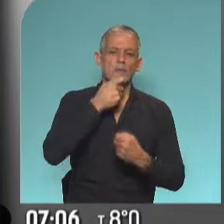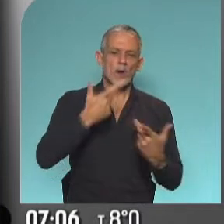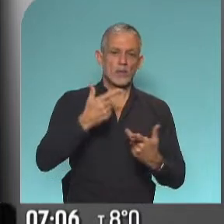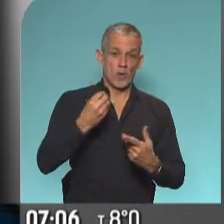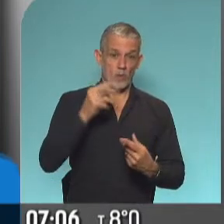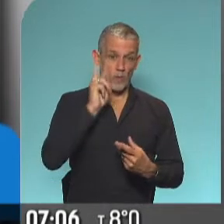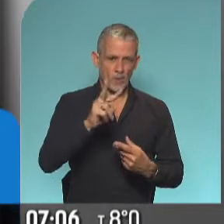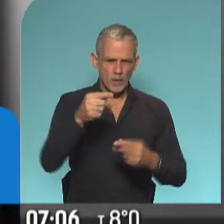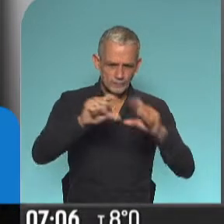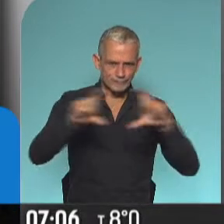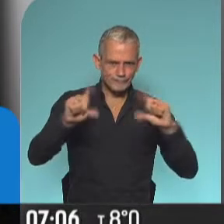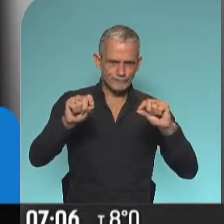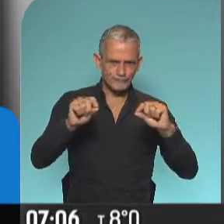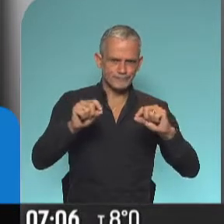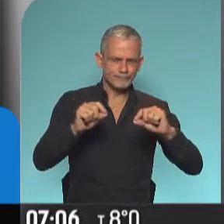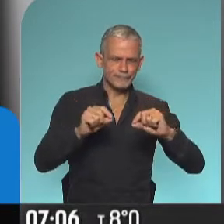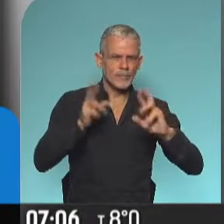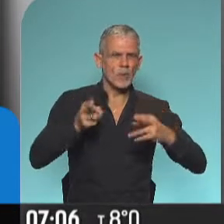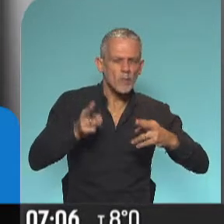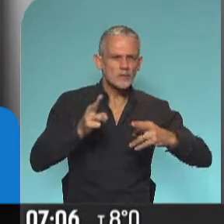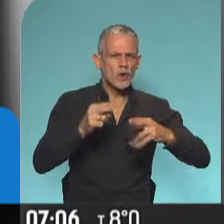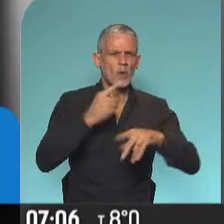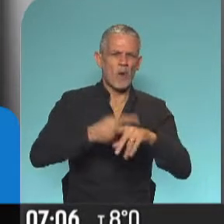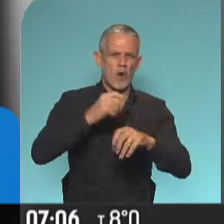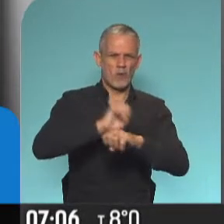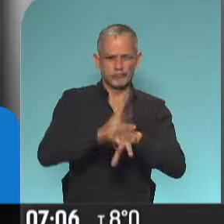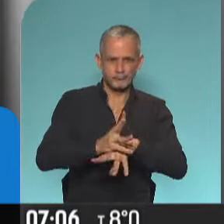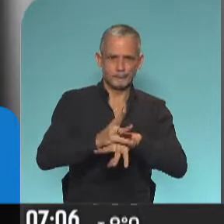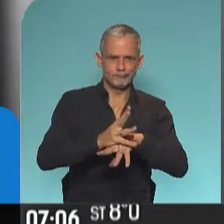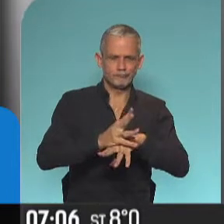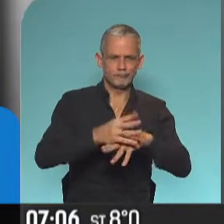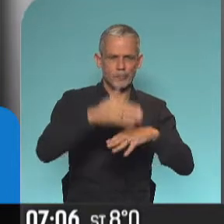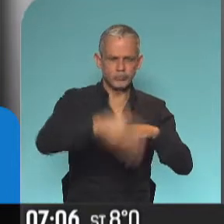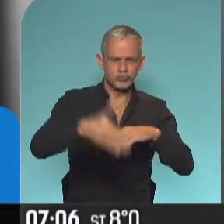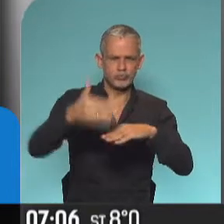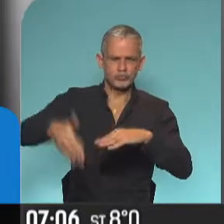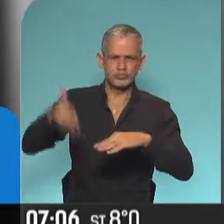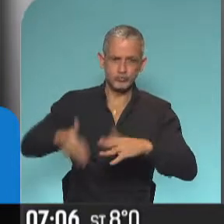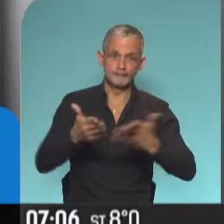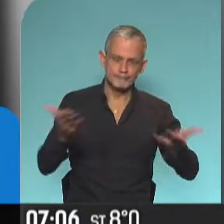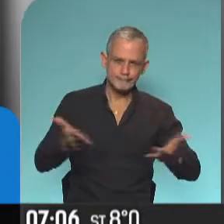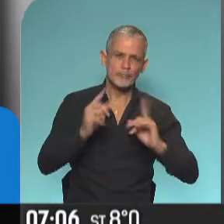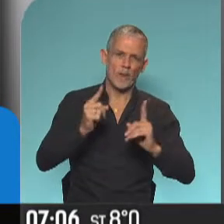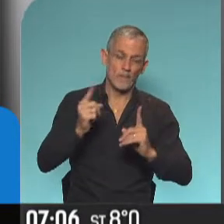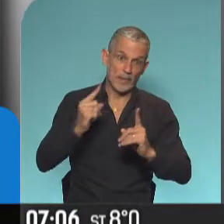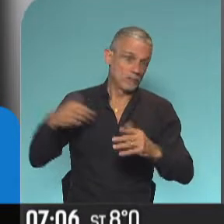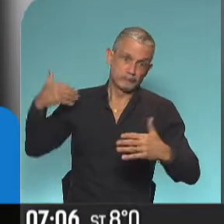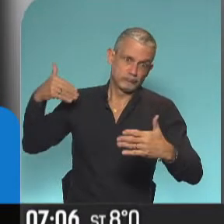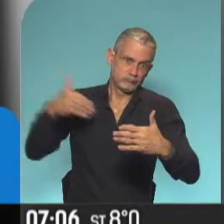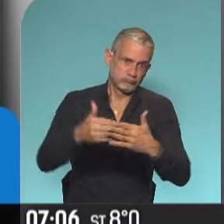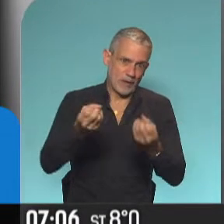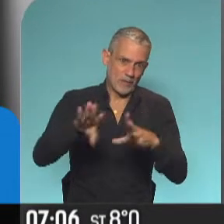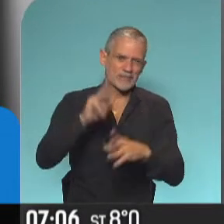estamos viendo, las restricciones por la pandemia, en las relaciones. ¿No? Son los cuestionamientos que viene haciendo casi desde el principio. No